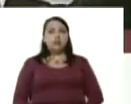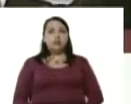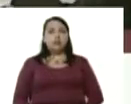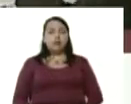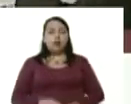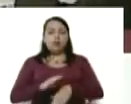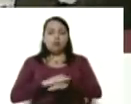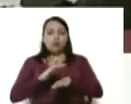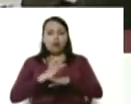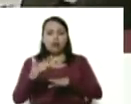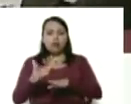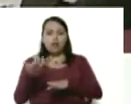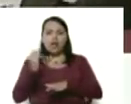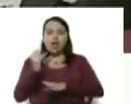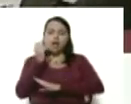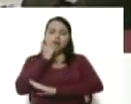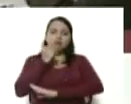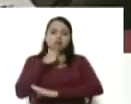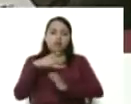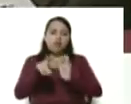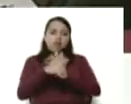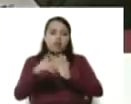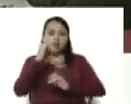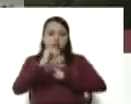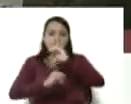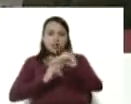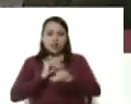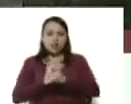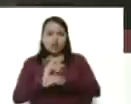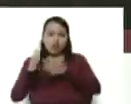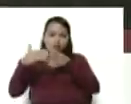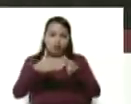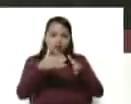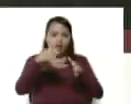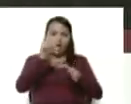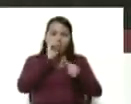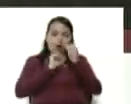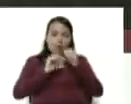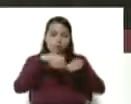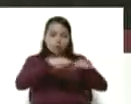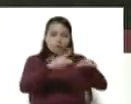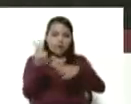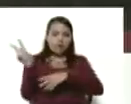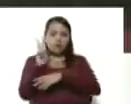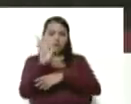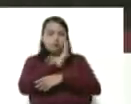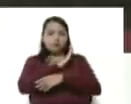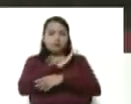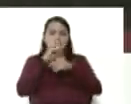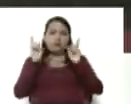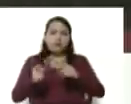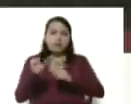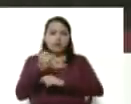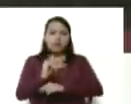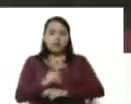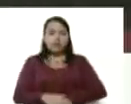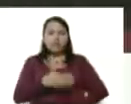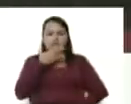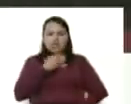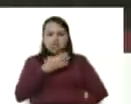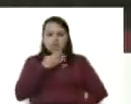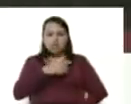haber violado el derecho internacional y haber ingresado a aguas jurisdiccionales. Igualmente pasó en diciembre